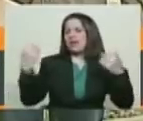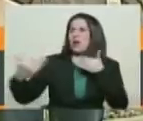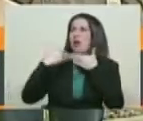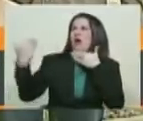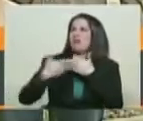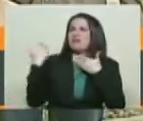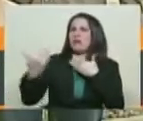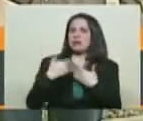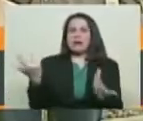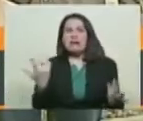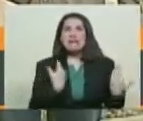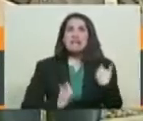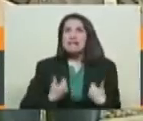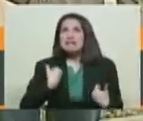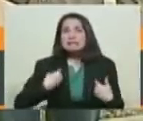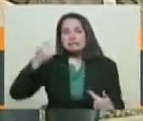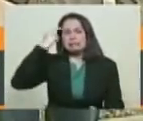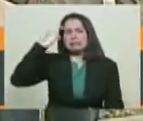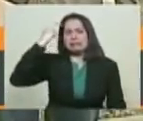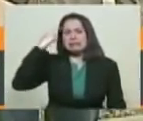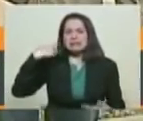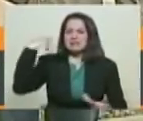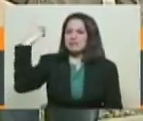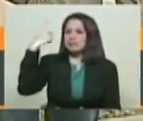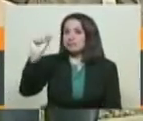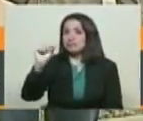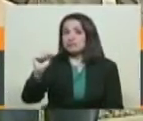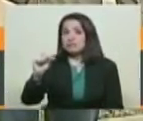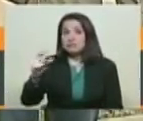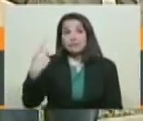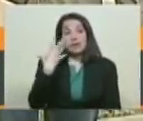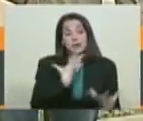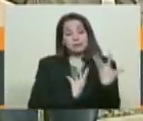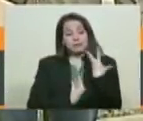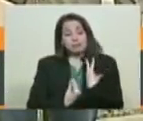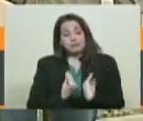país les llegó a la mente y se fueron y están arrepentidos.